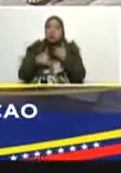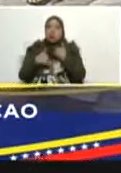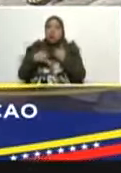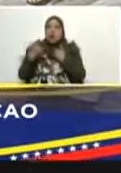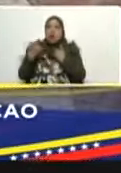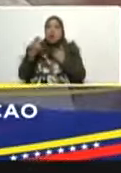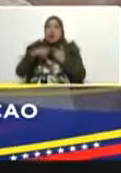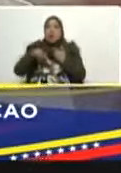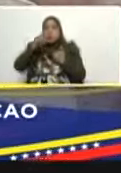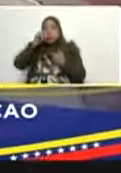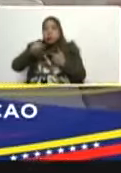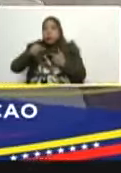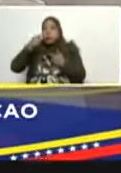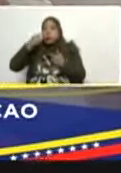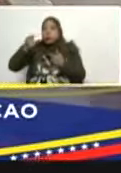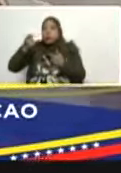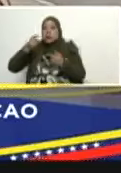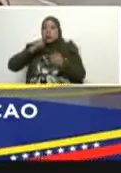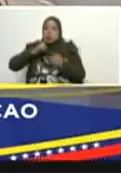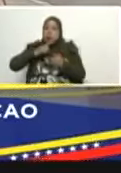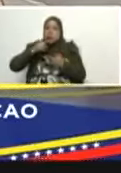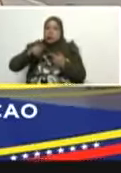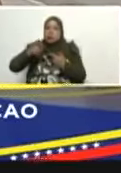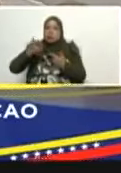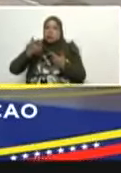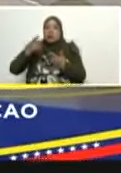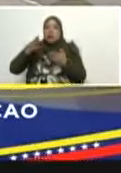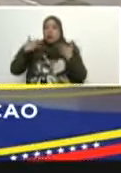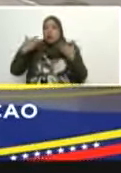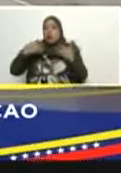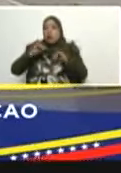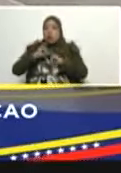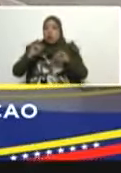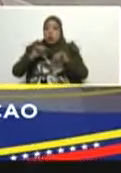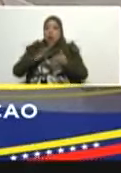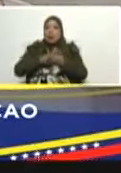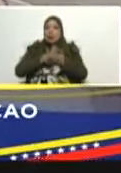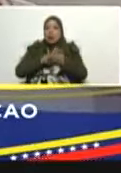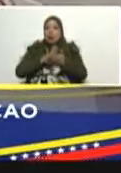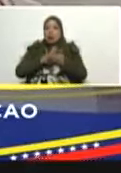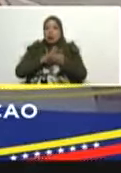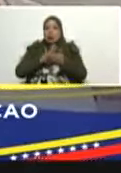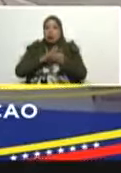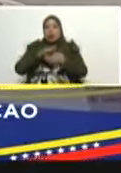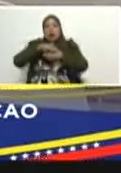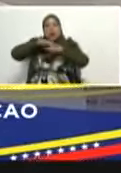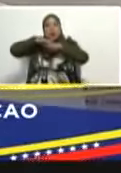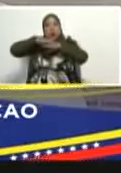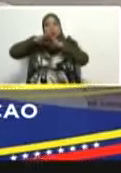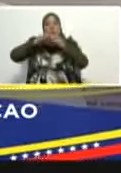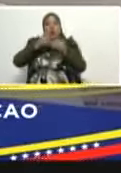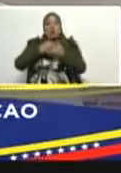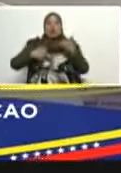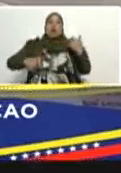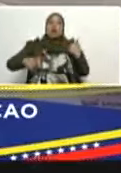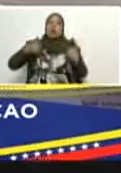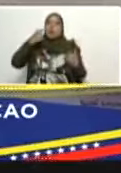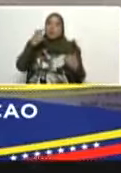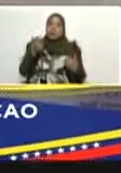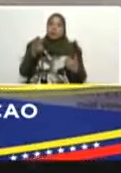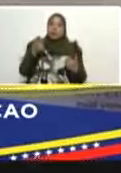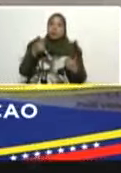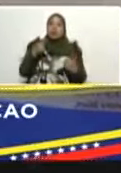primeros formadores. Me voy contenta, señor presidente y ministro Castro y vicepresidenta y todos los que están allá, porque